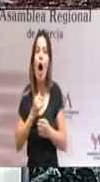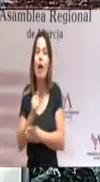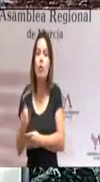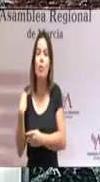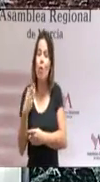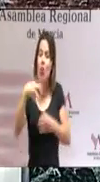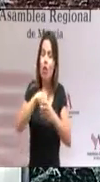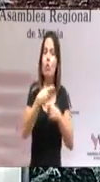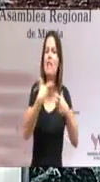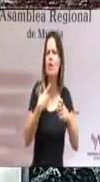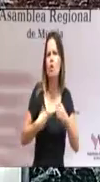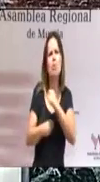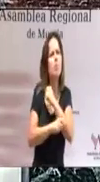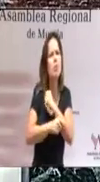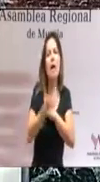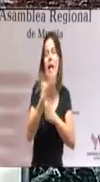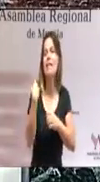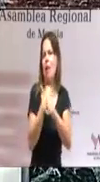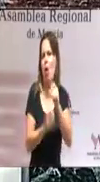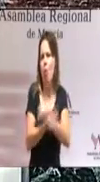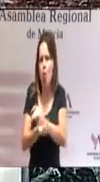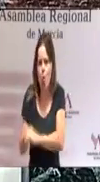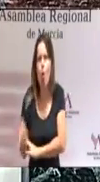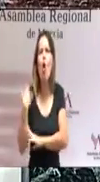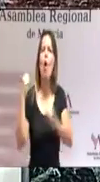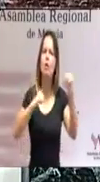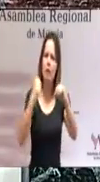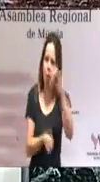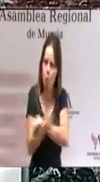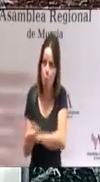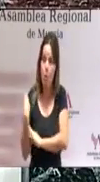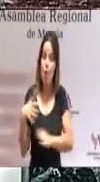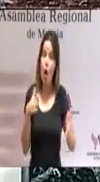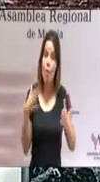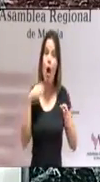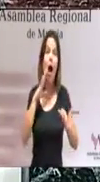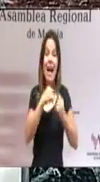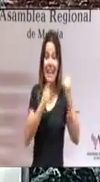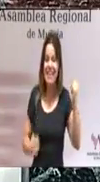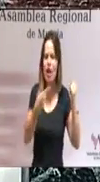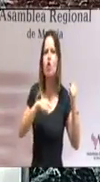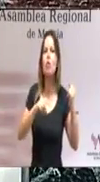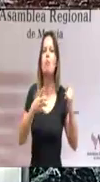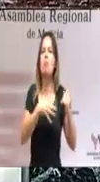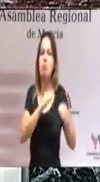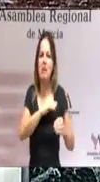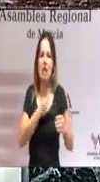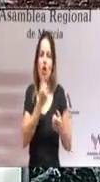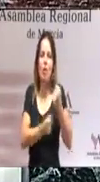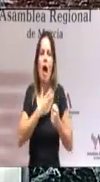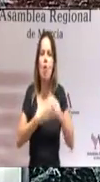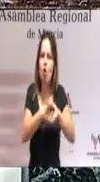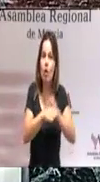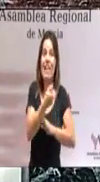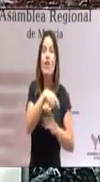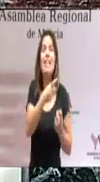forman parte de un sector estratégico que genera empleo, competitividad y en una época de crisis han sostenido buena parte de nuestra economía y